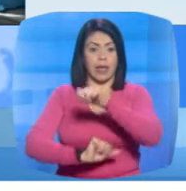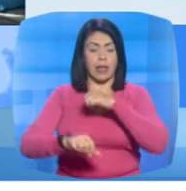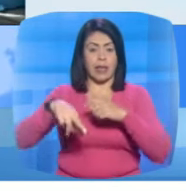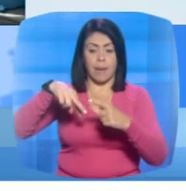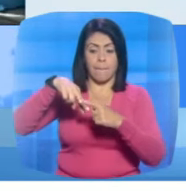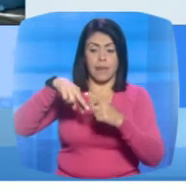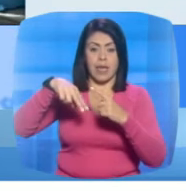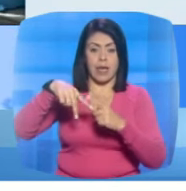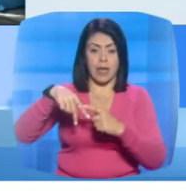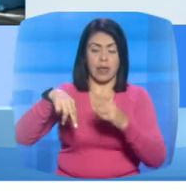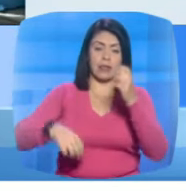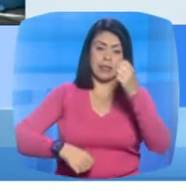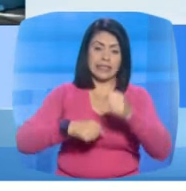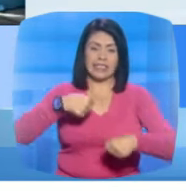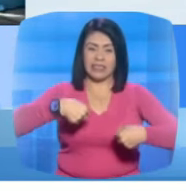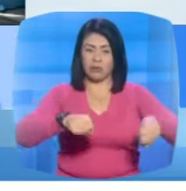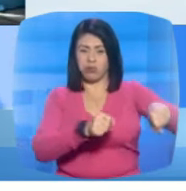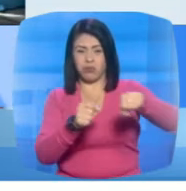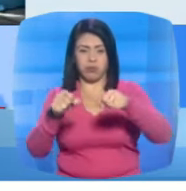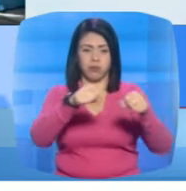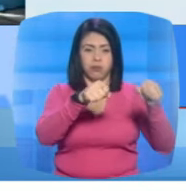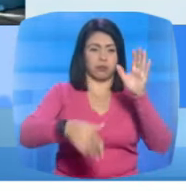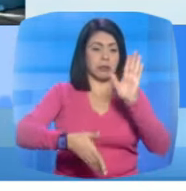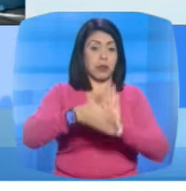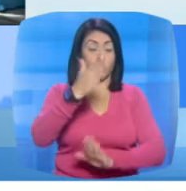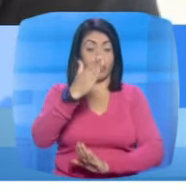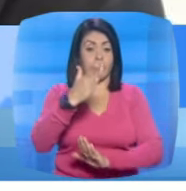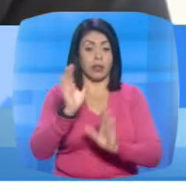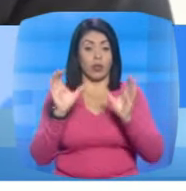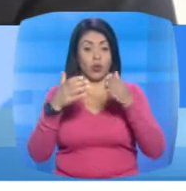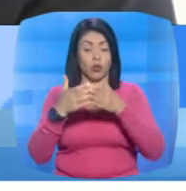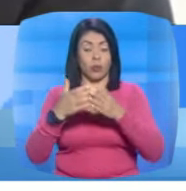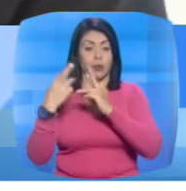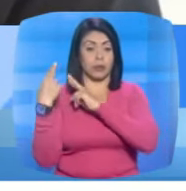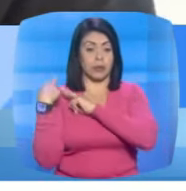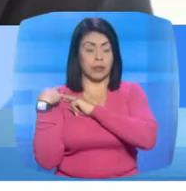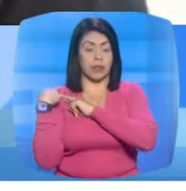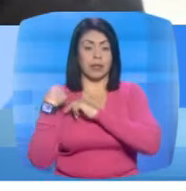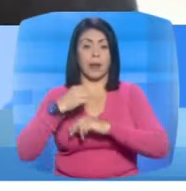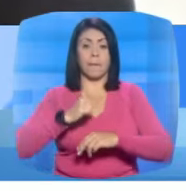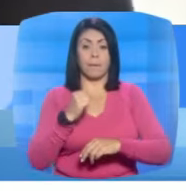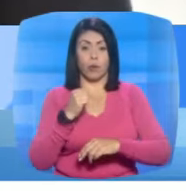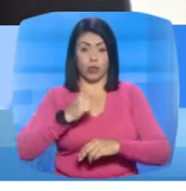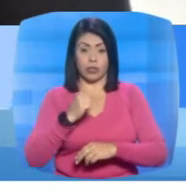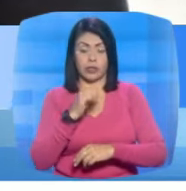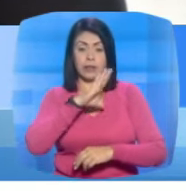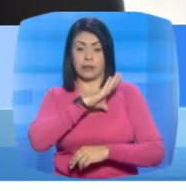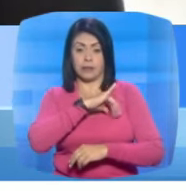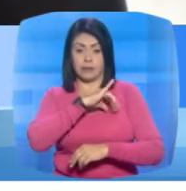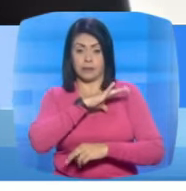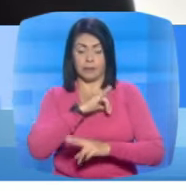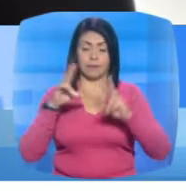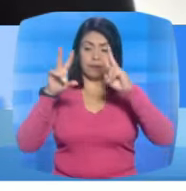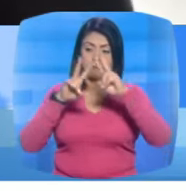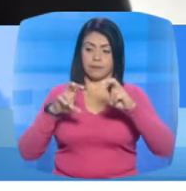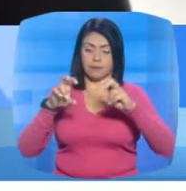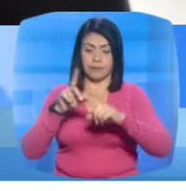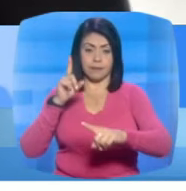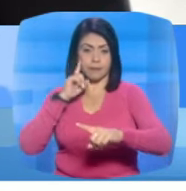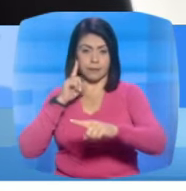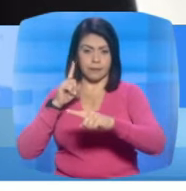sus piernas para luego darse a la fuga. Funcionarios adscritos a la Delegación Municipal Mérida del Cuerpo de Investigaciones Científicas, Penales